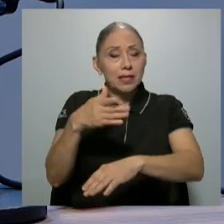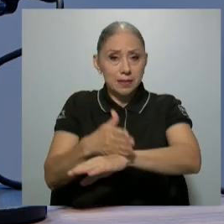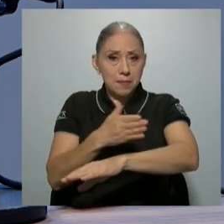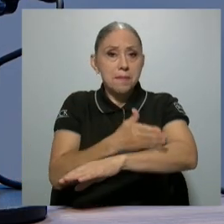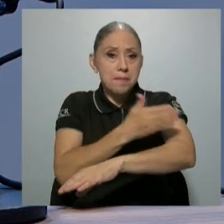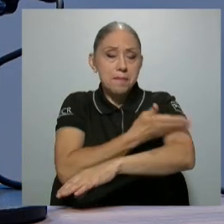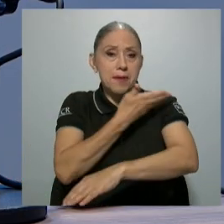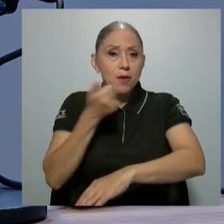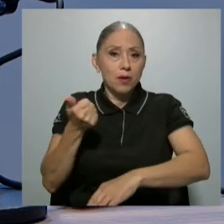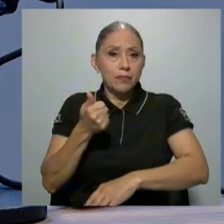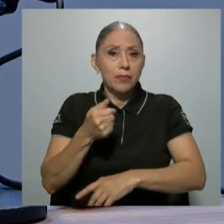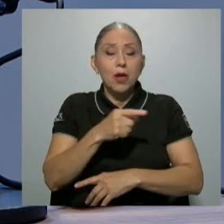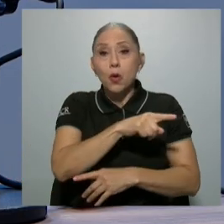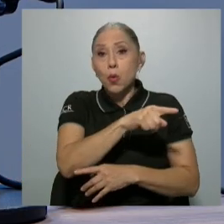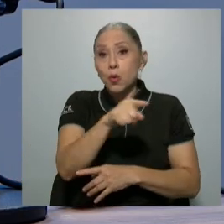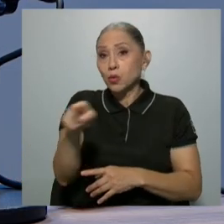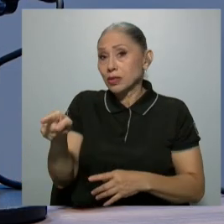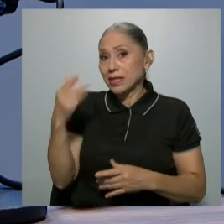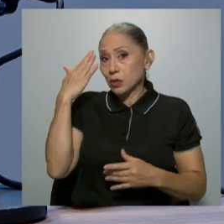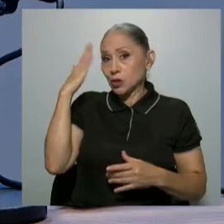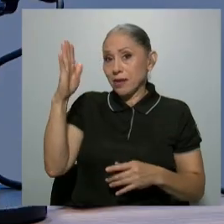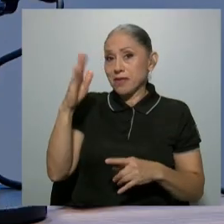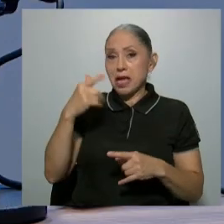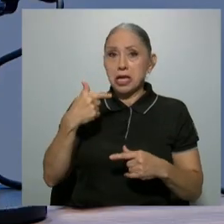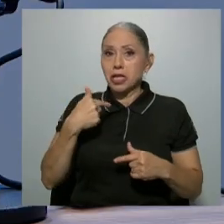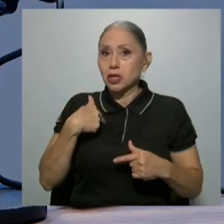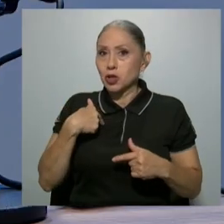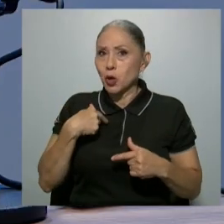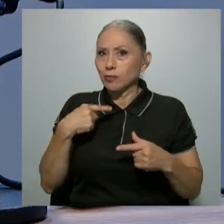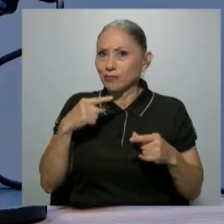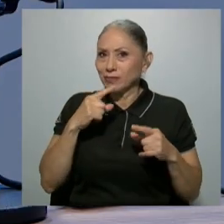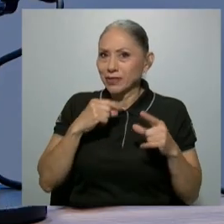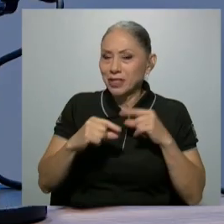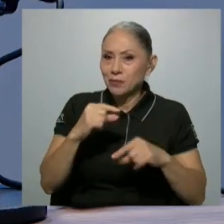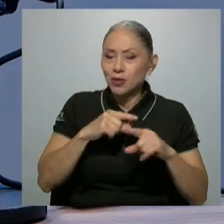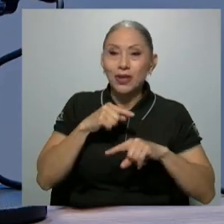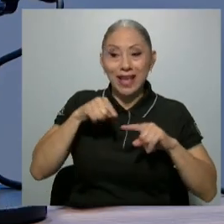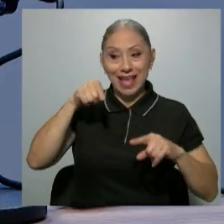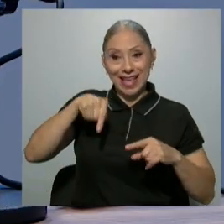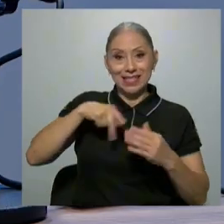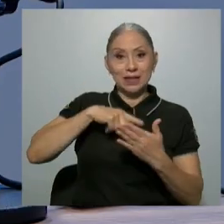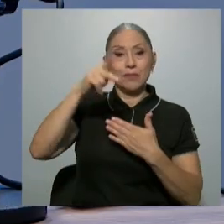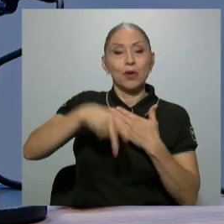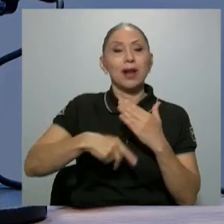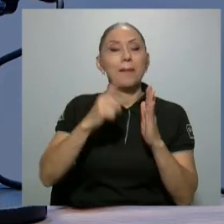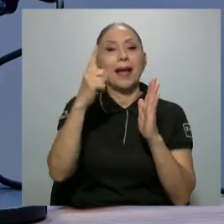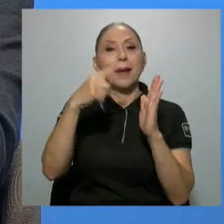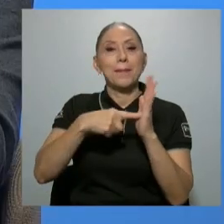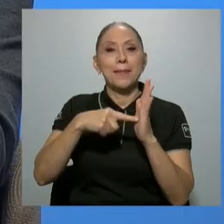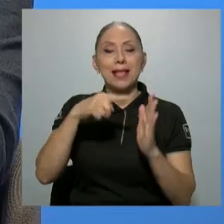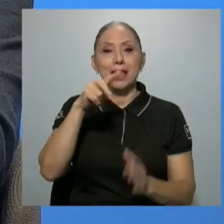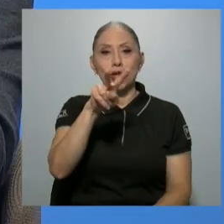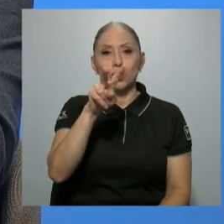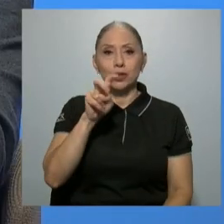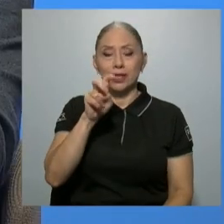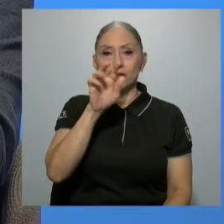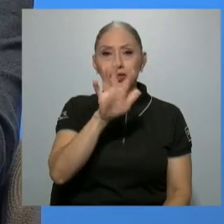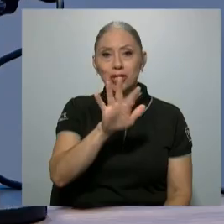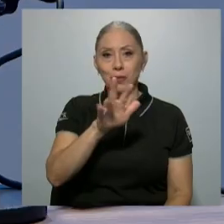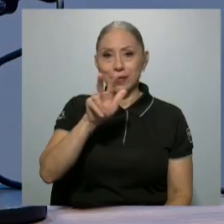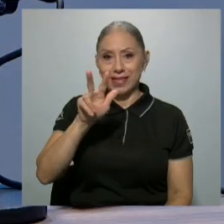están para saberlo ni yo para contarlo, pero yo soy muy chismoso. Este es el programa 1253 de Economía y Sociedad